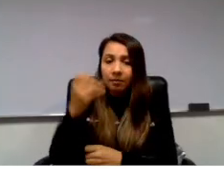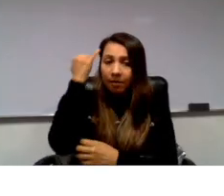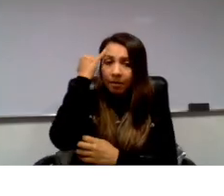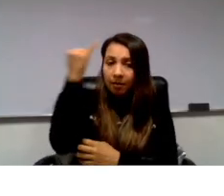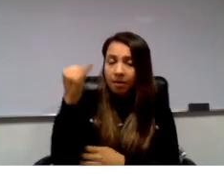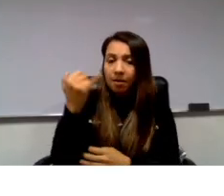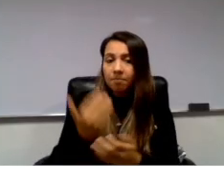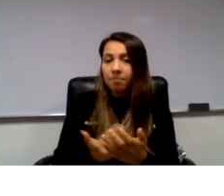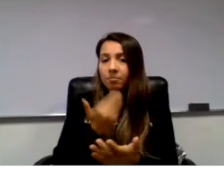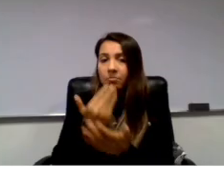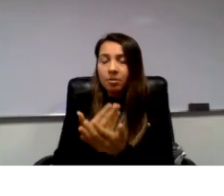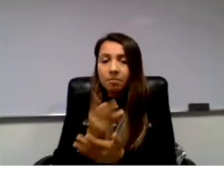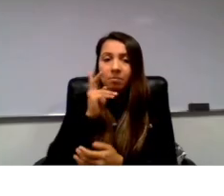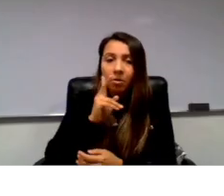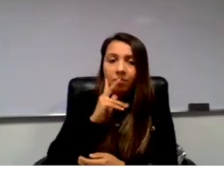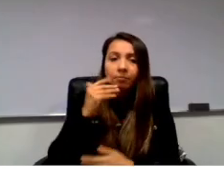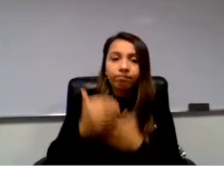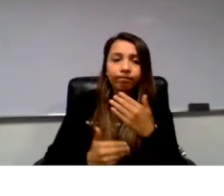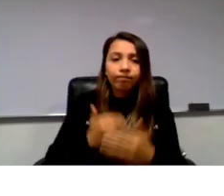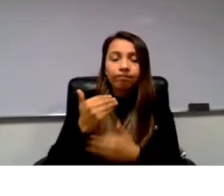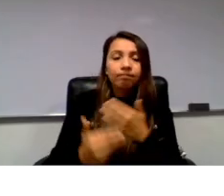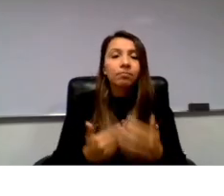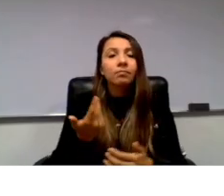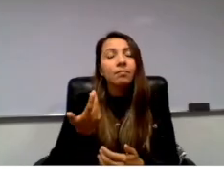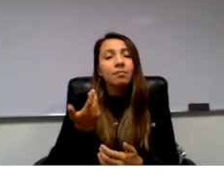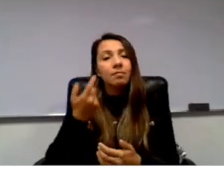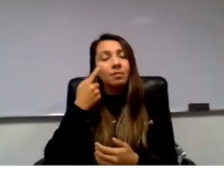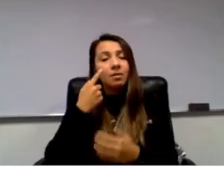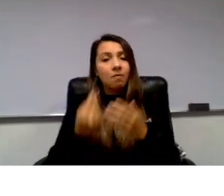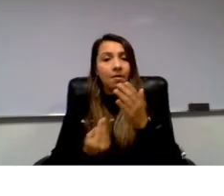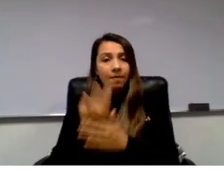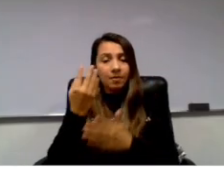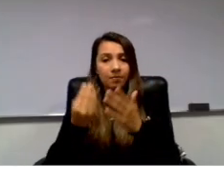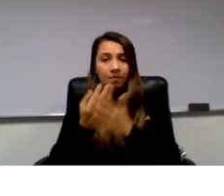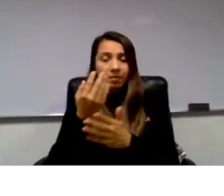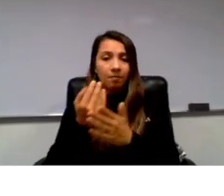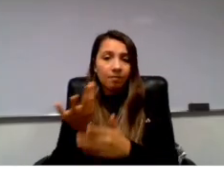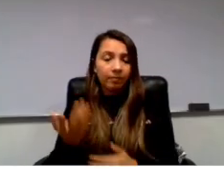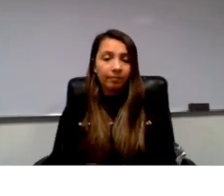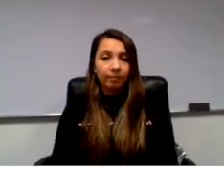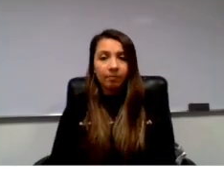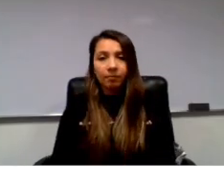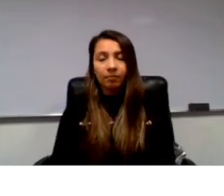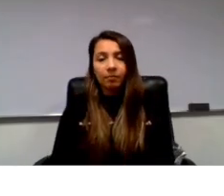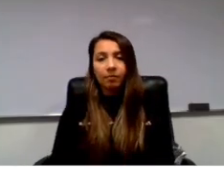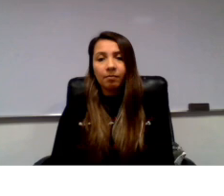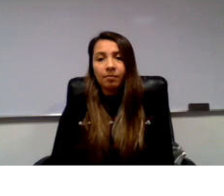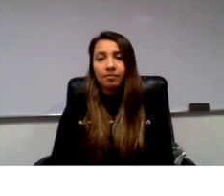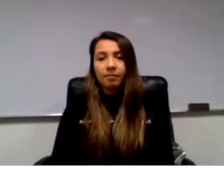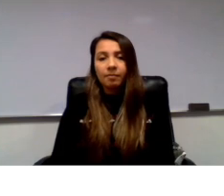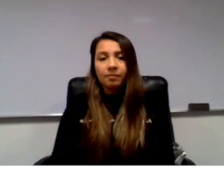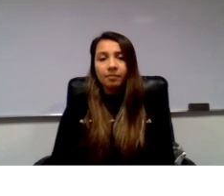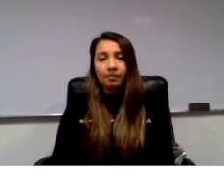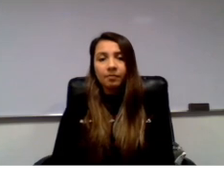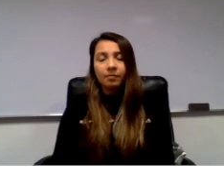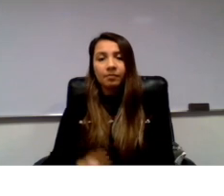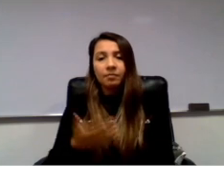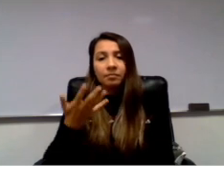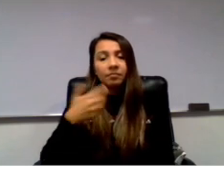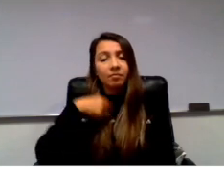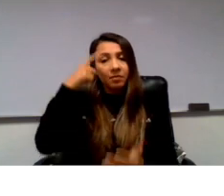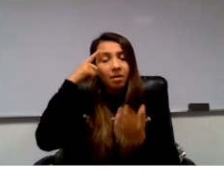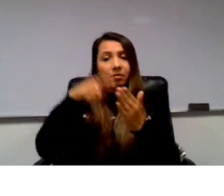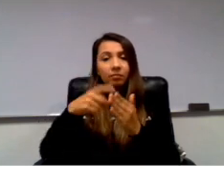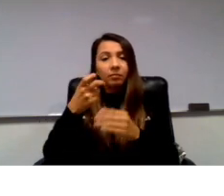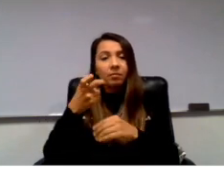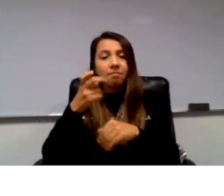a esas propuestas para que pues algo novedoso y algo nuevo salga. Sí, que yo creo que es una de las partes